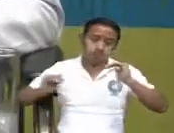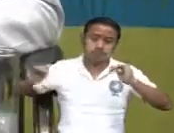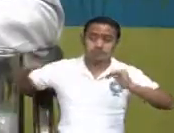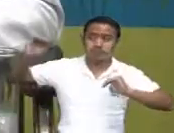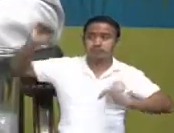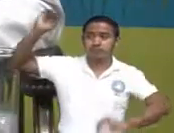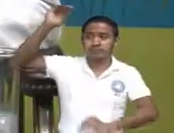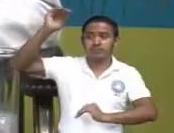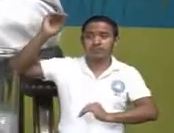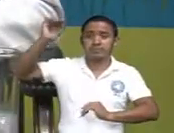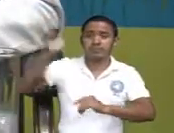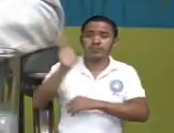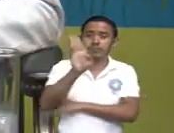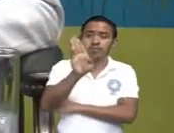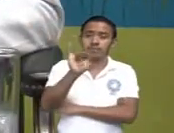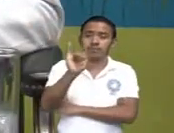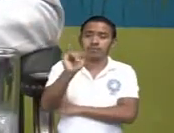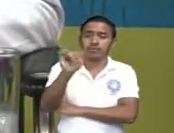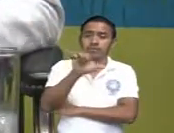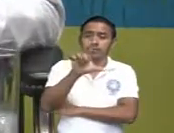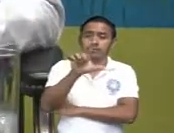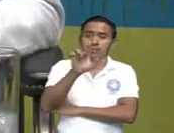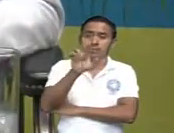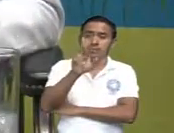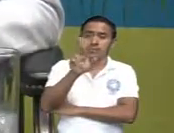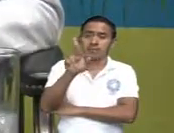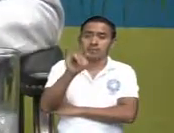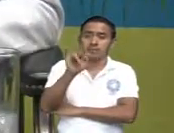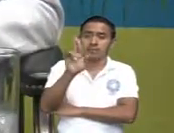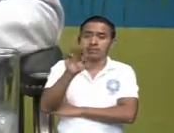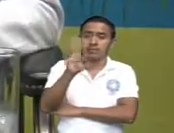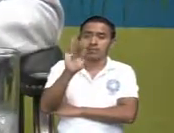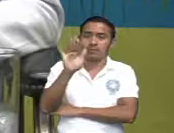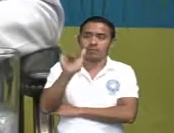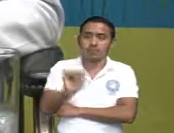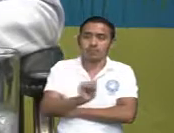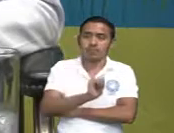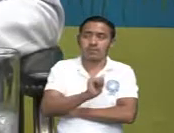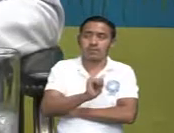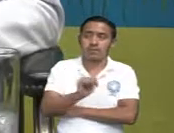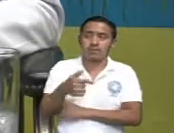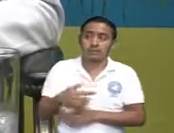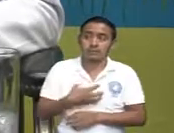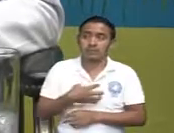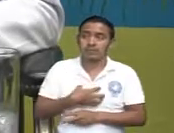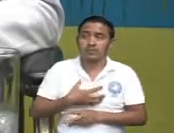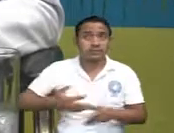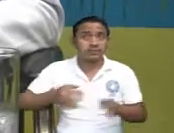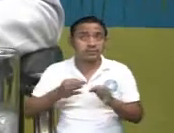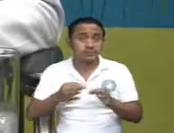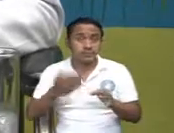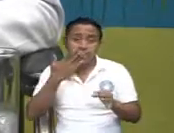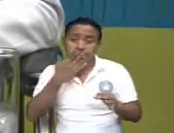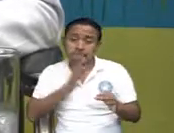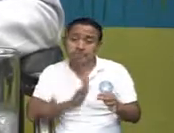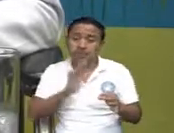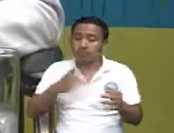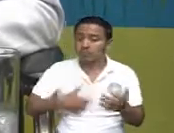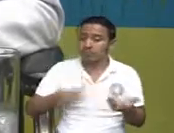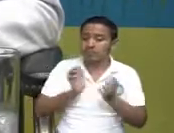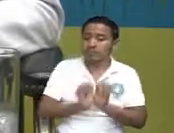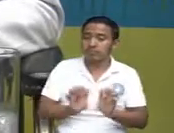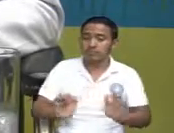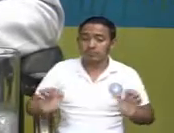bilirrubina y estabilice o tóxica para los para los niños y entonces esto les